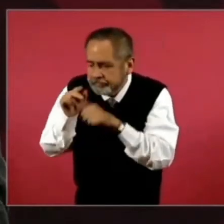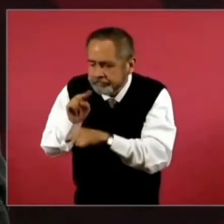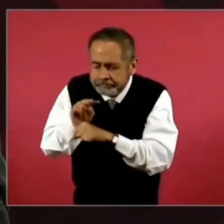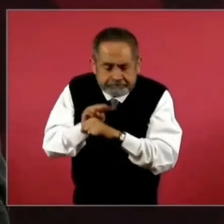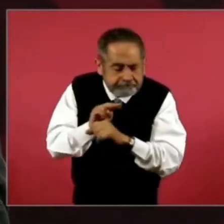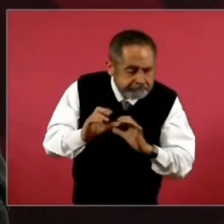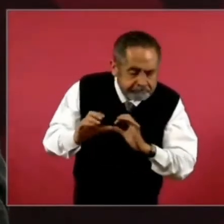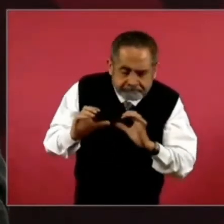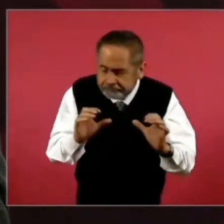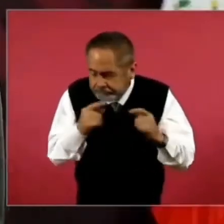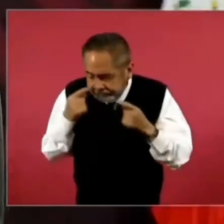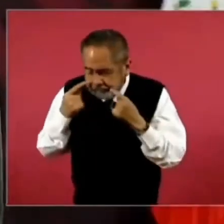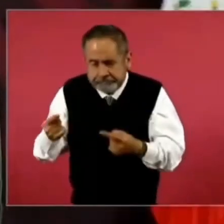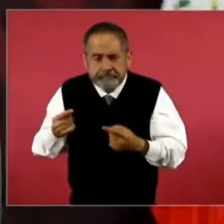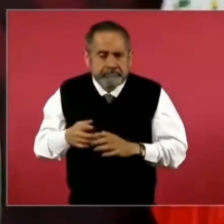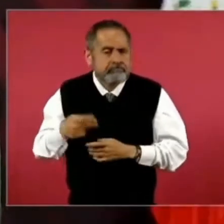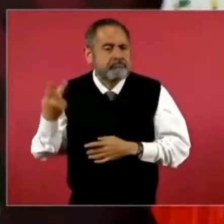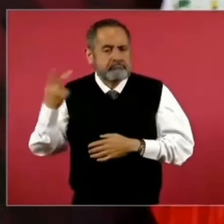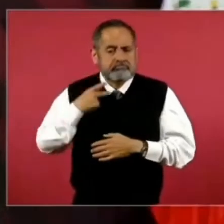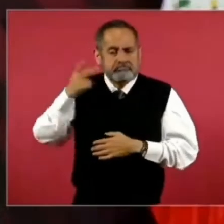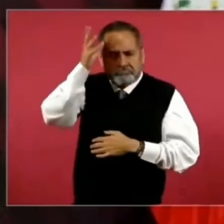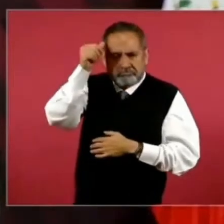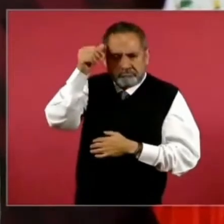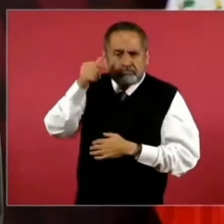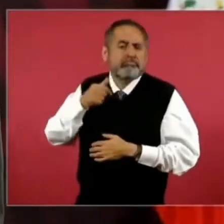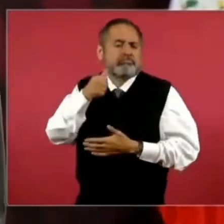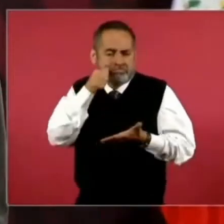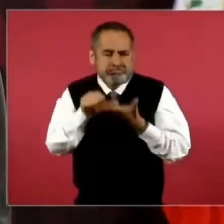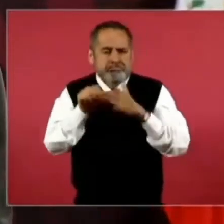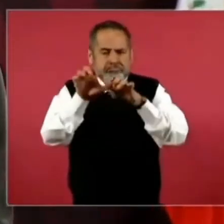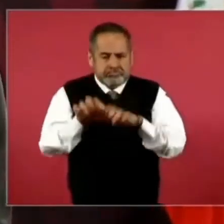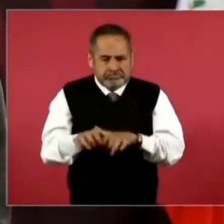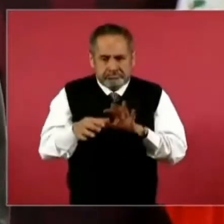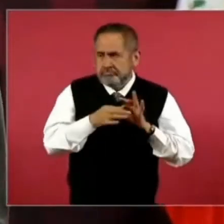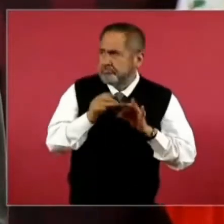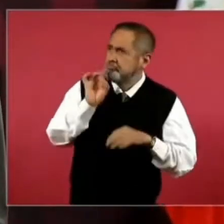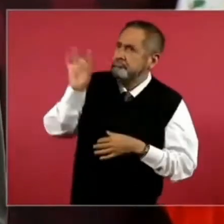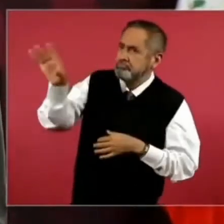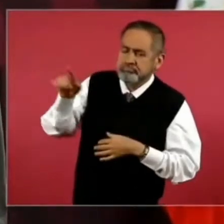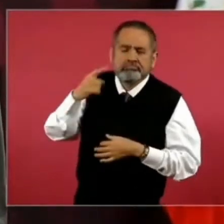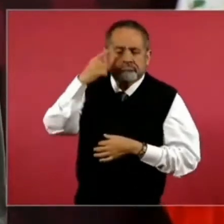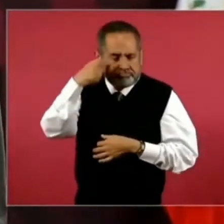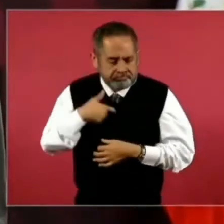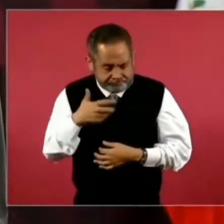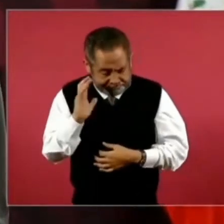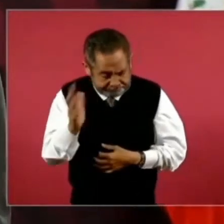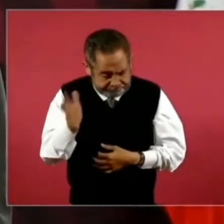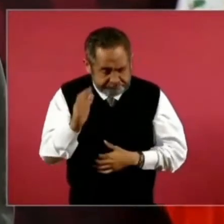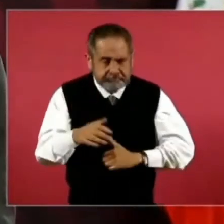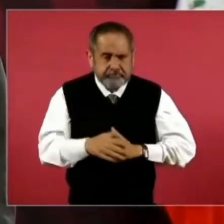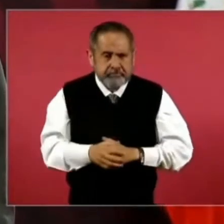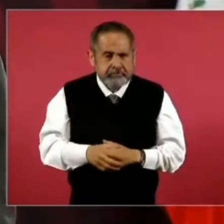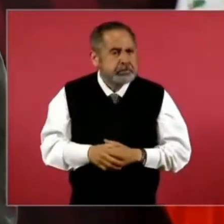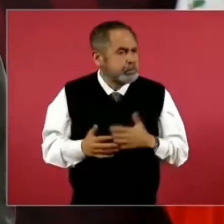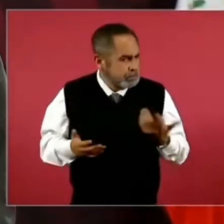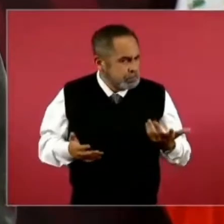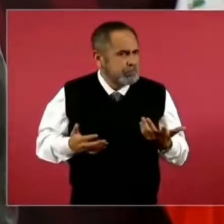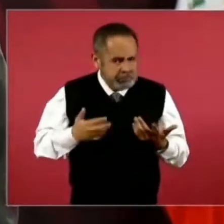y que se estableciera un acuerdo en ese sentido, de cooperación. Y se ha